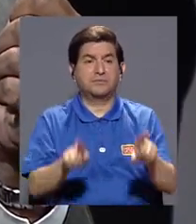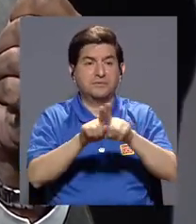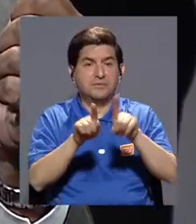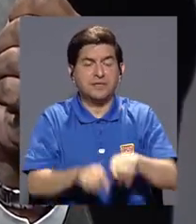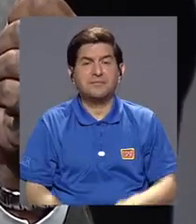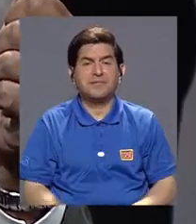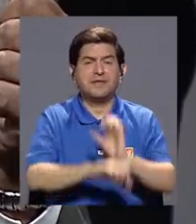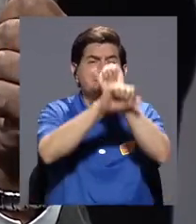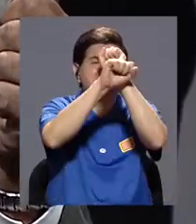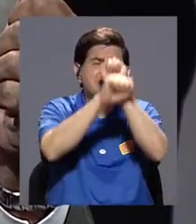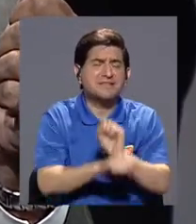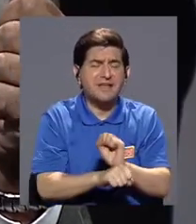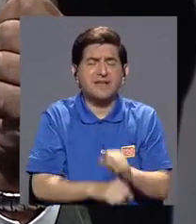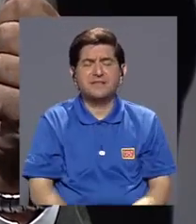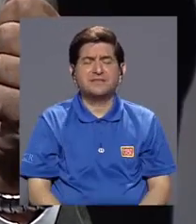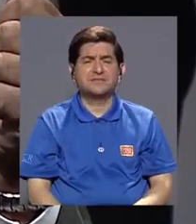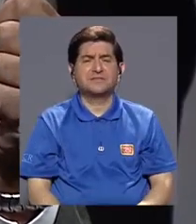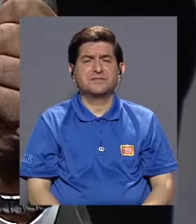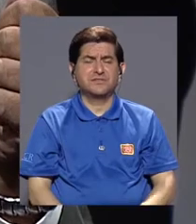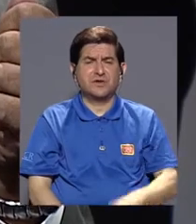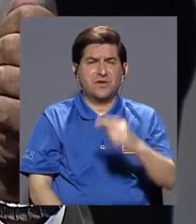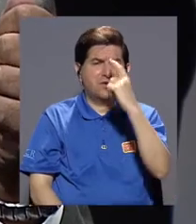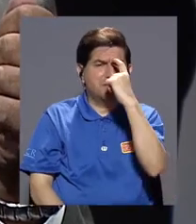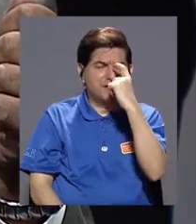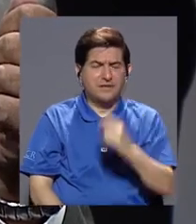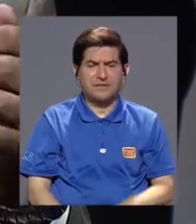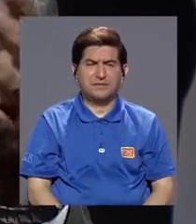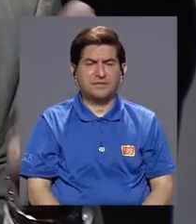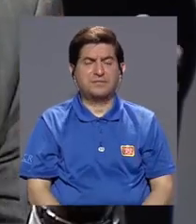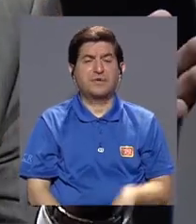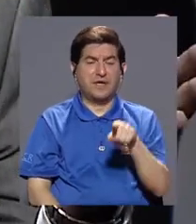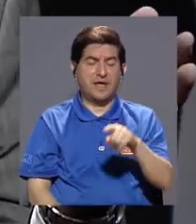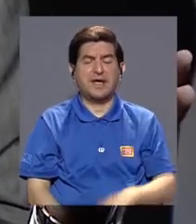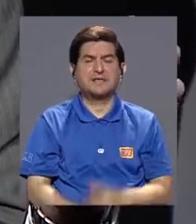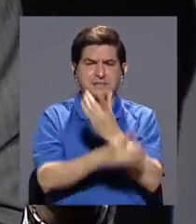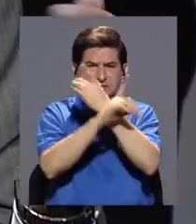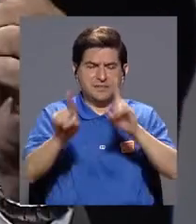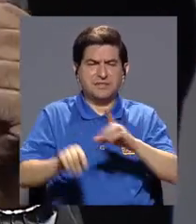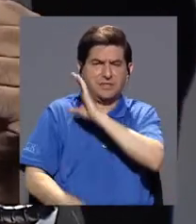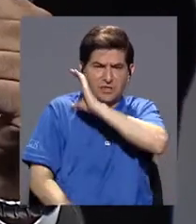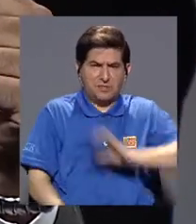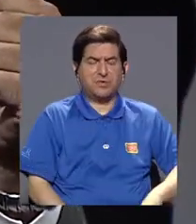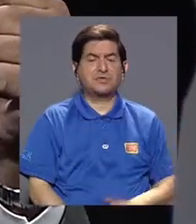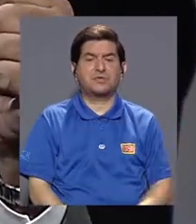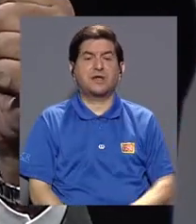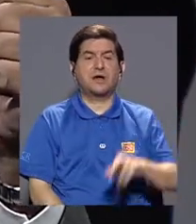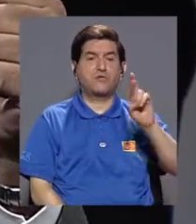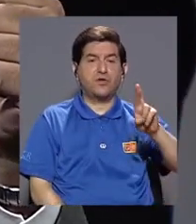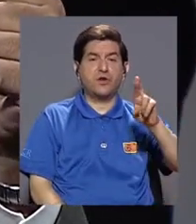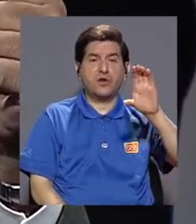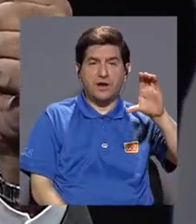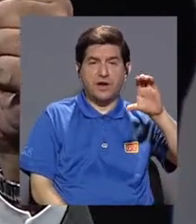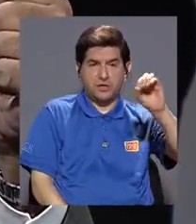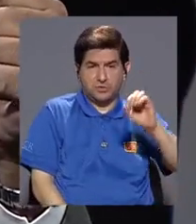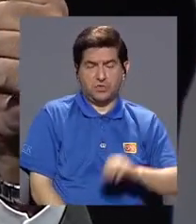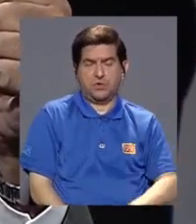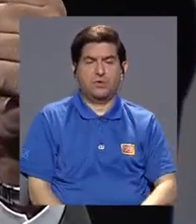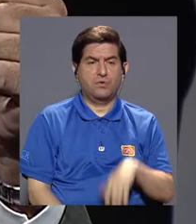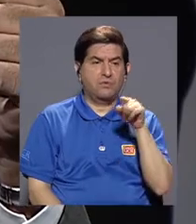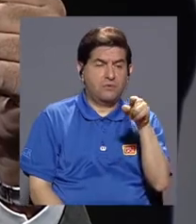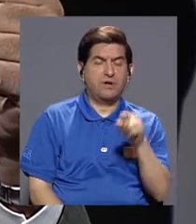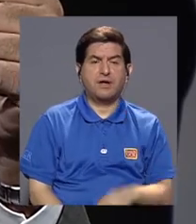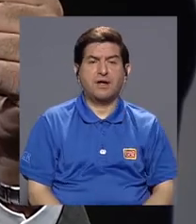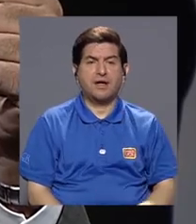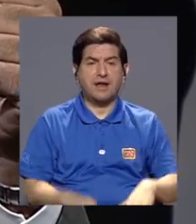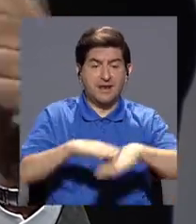de la tradición calderonista, demócrata cristiana, entonces ahí estaba, bueno, don Rodrigo Carazo Odio, que salía